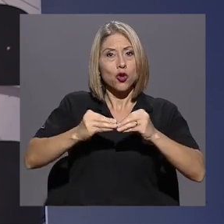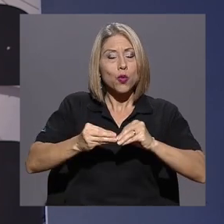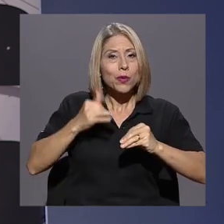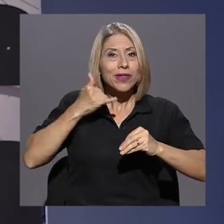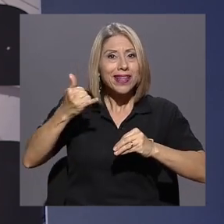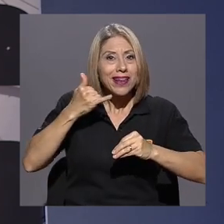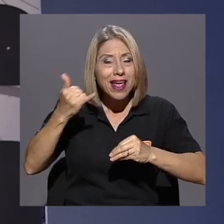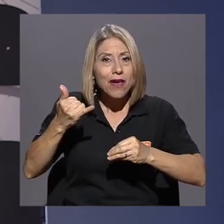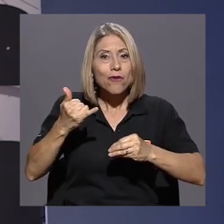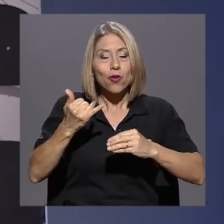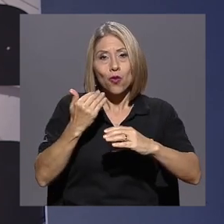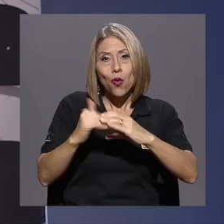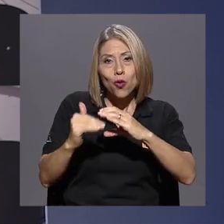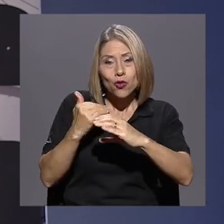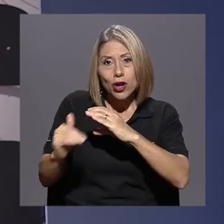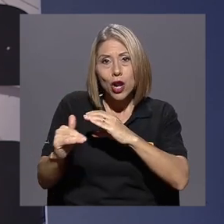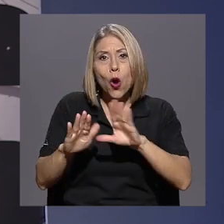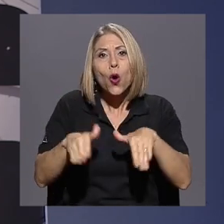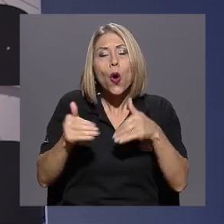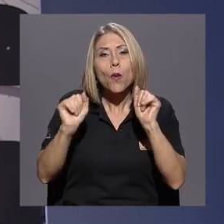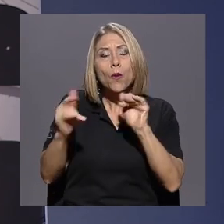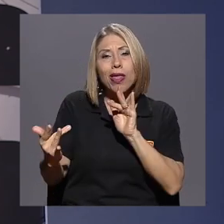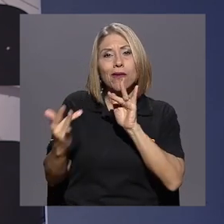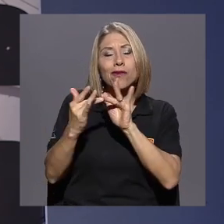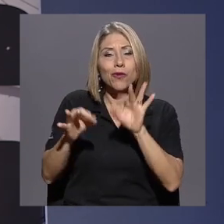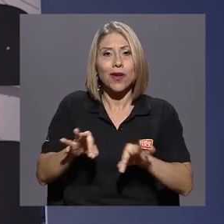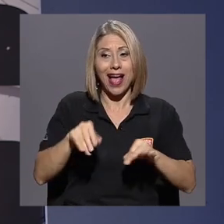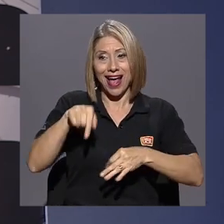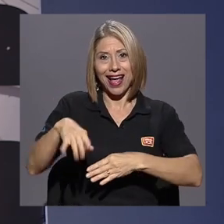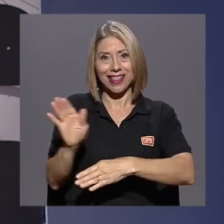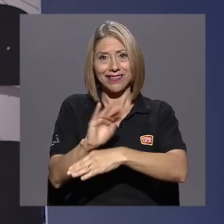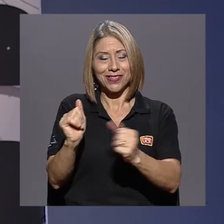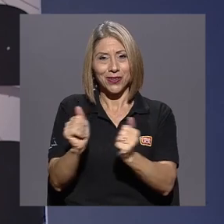poderse acercar al programa, y que creo que es fundamental. Acá hacemos